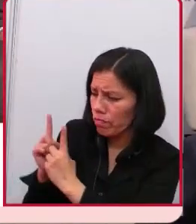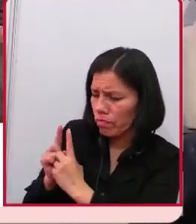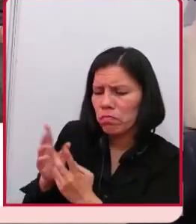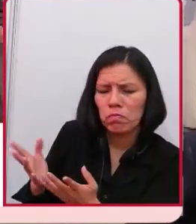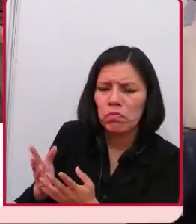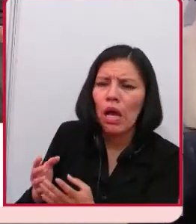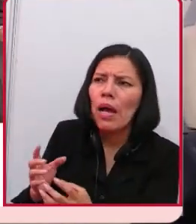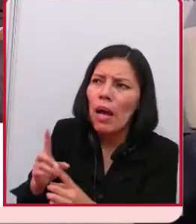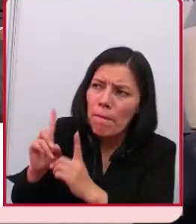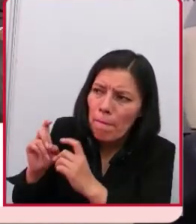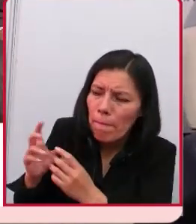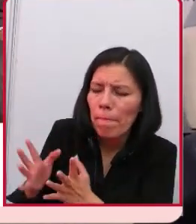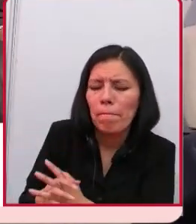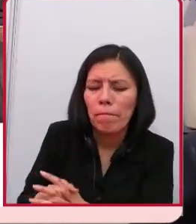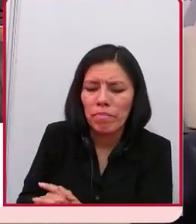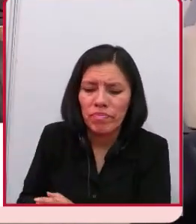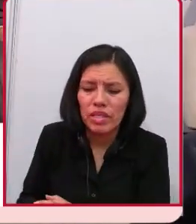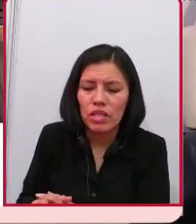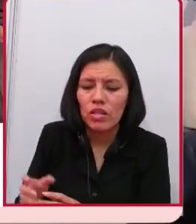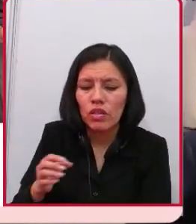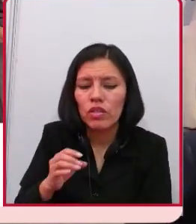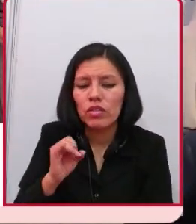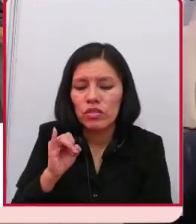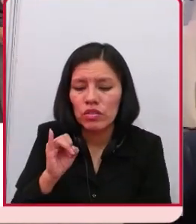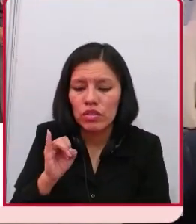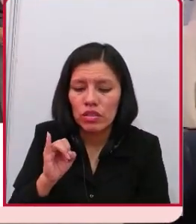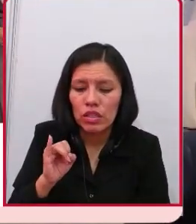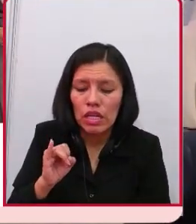de Elizabeth y Cristian.